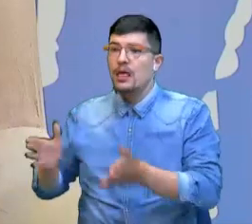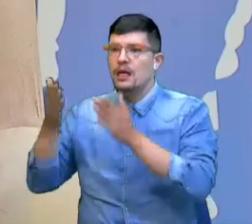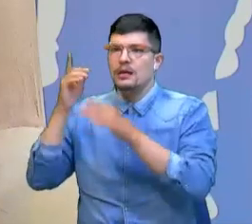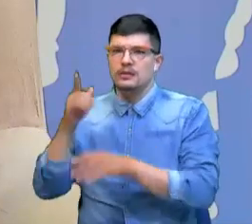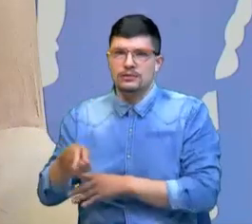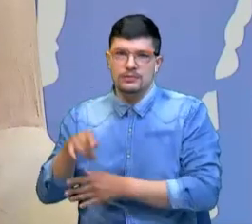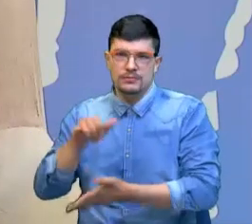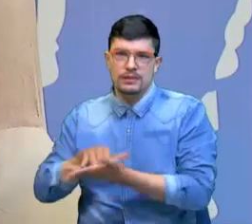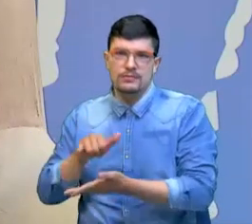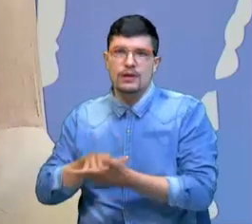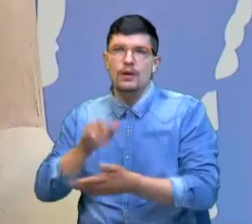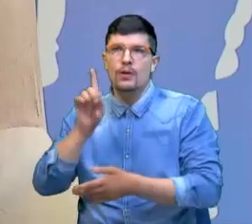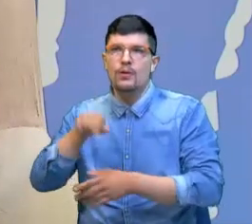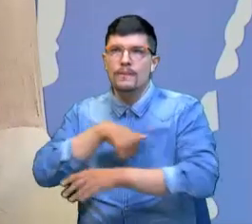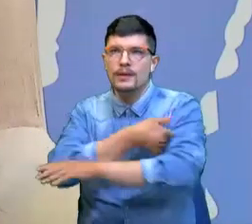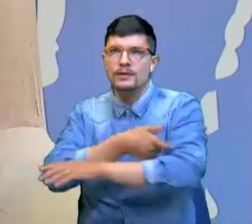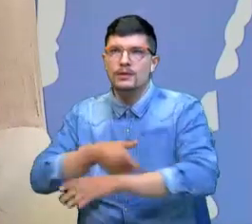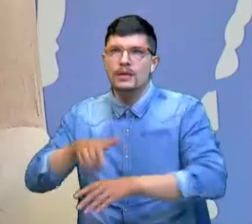les quedaron en